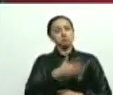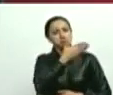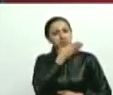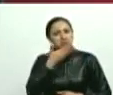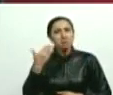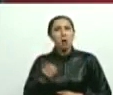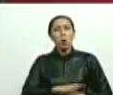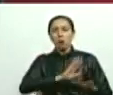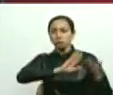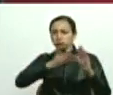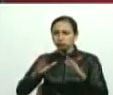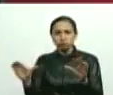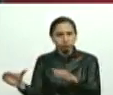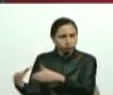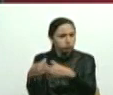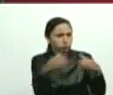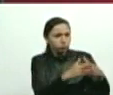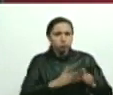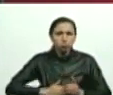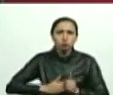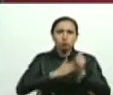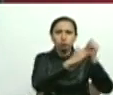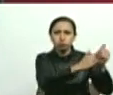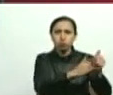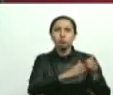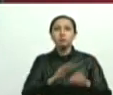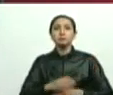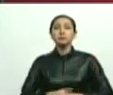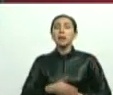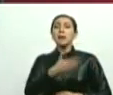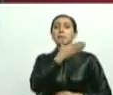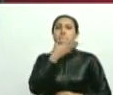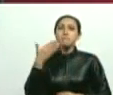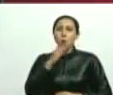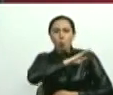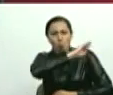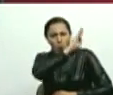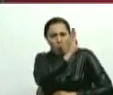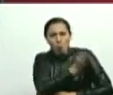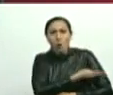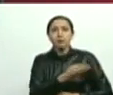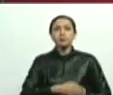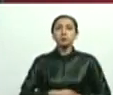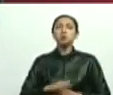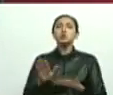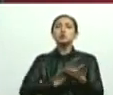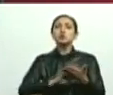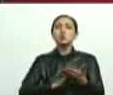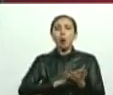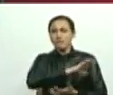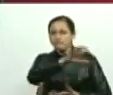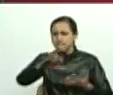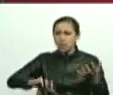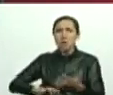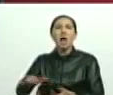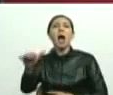consejos comunales y las comunas, para mejorar y fortalecer y solucionar los problemas de agua,